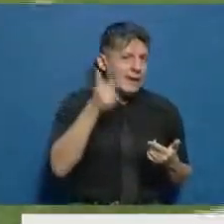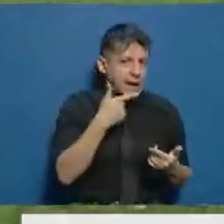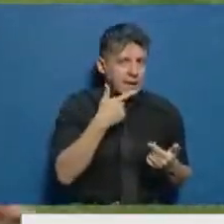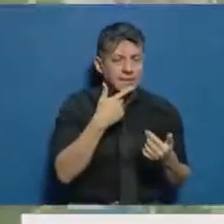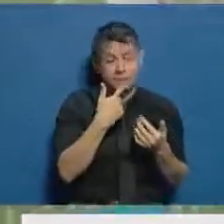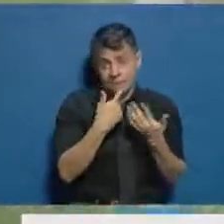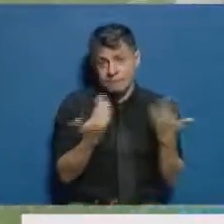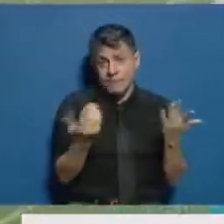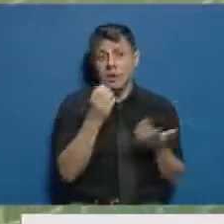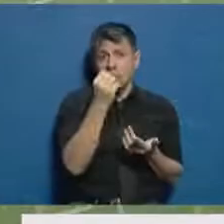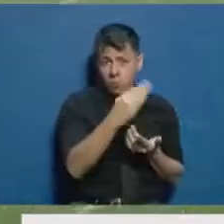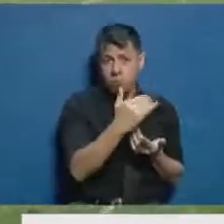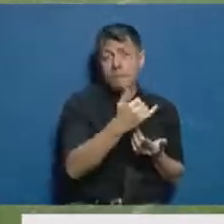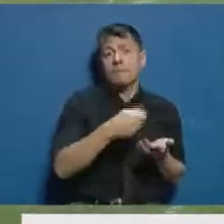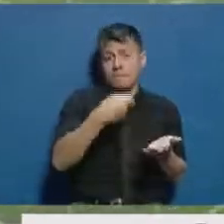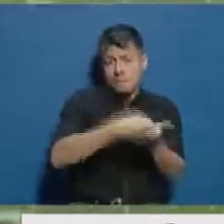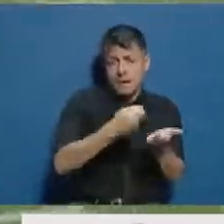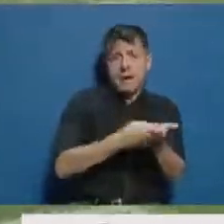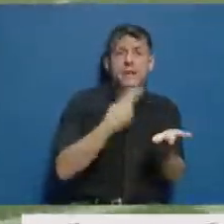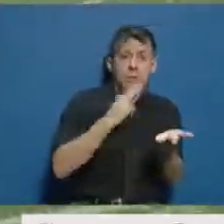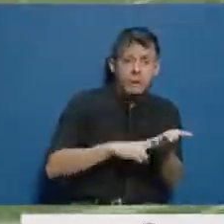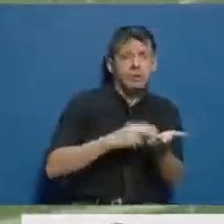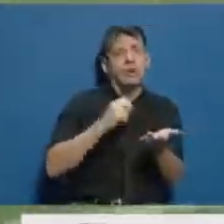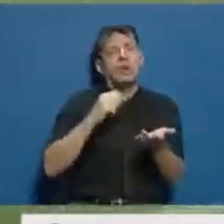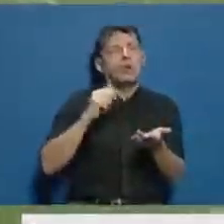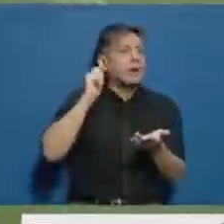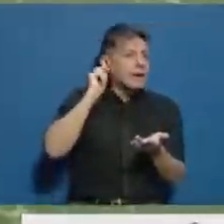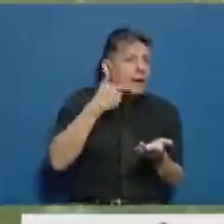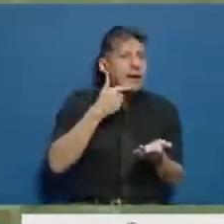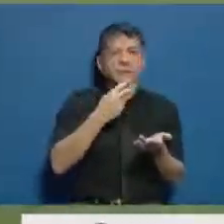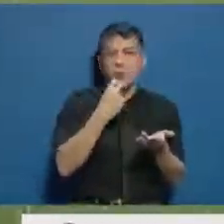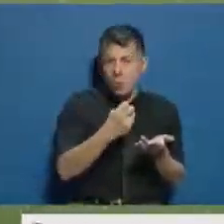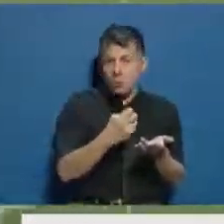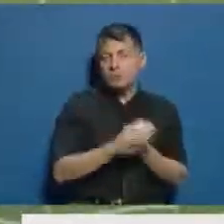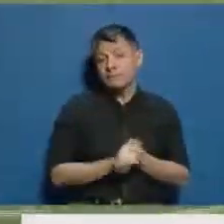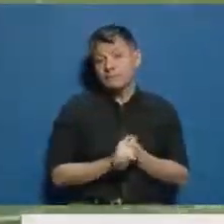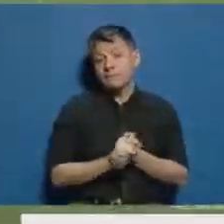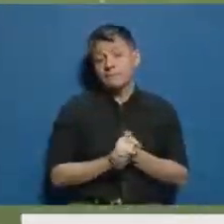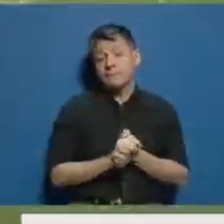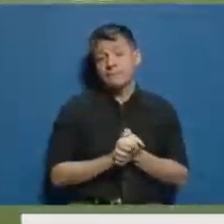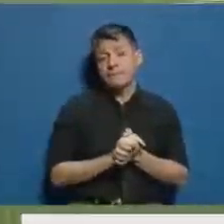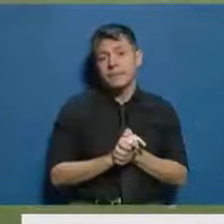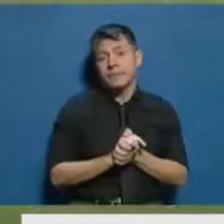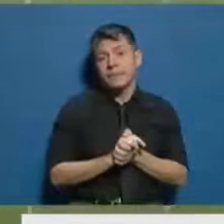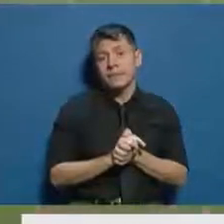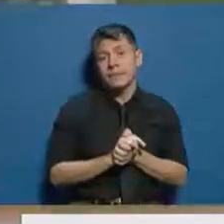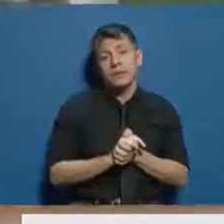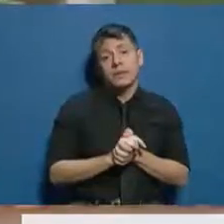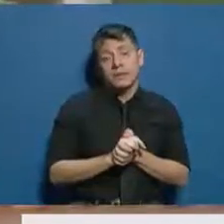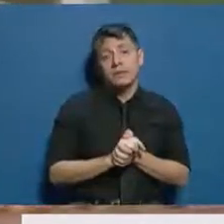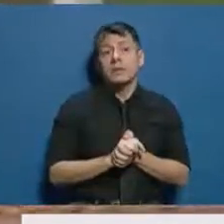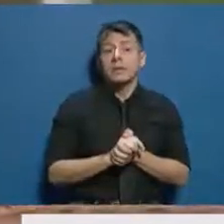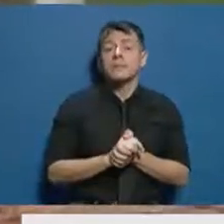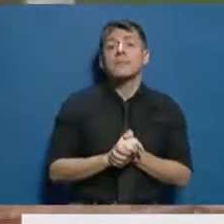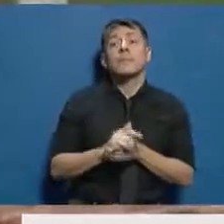algunos clubes que son denominados de barrio, aquellos que están por fuera del amateurismo. Bueno, no, quiere decir que tendrán